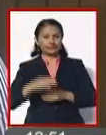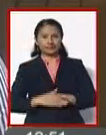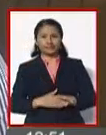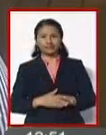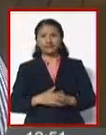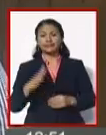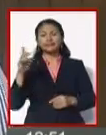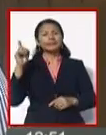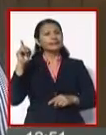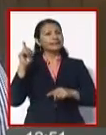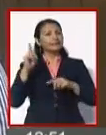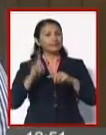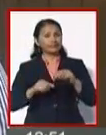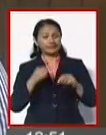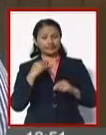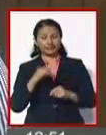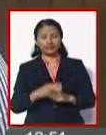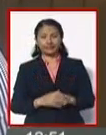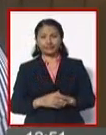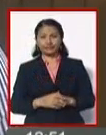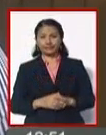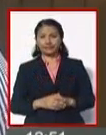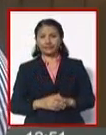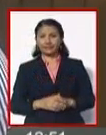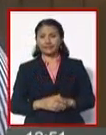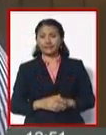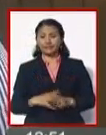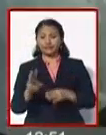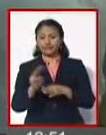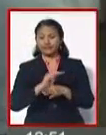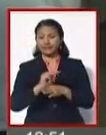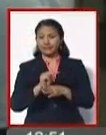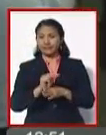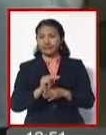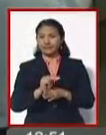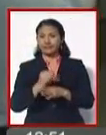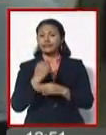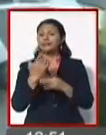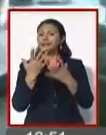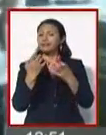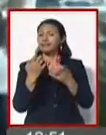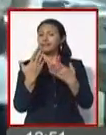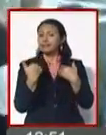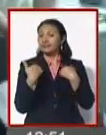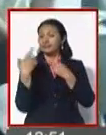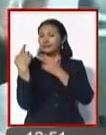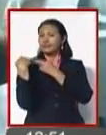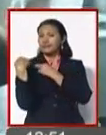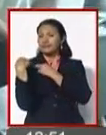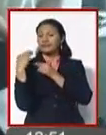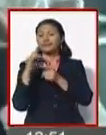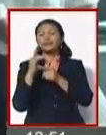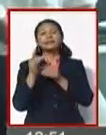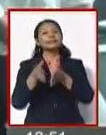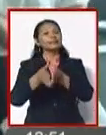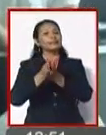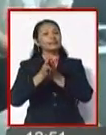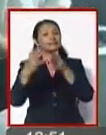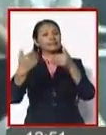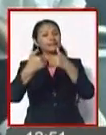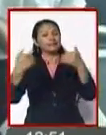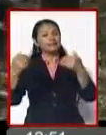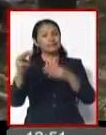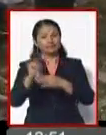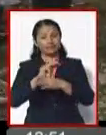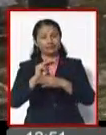No puede ser que a título de que sea ministro se esté queriendo responsabilizar o pidiendo que se aparte